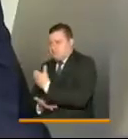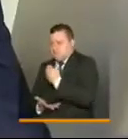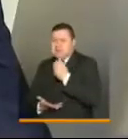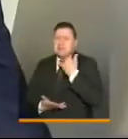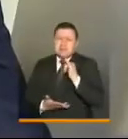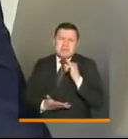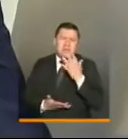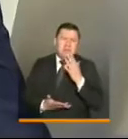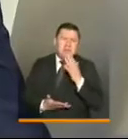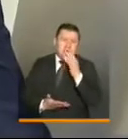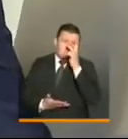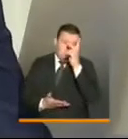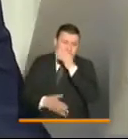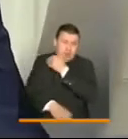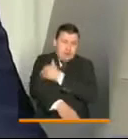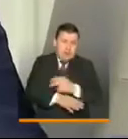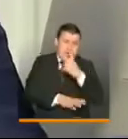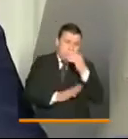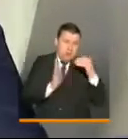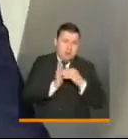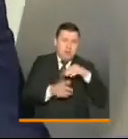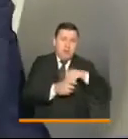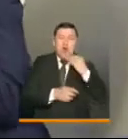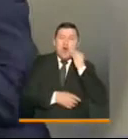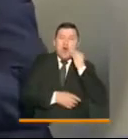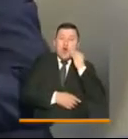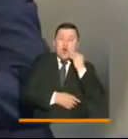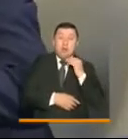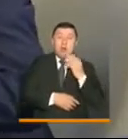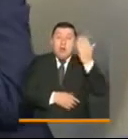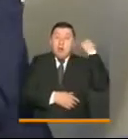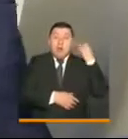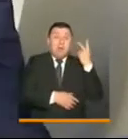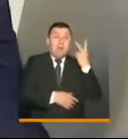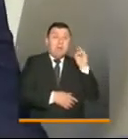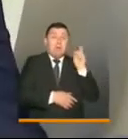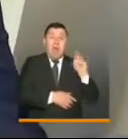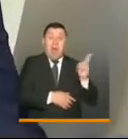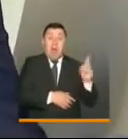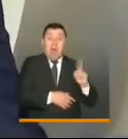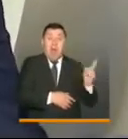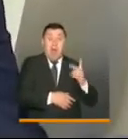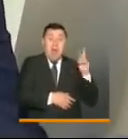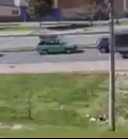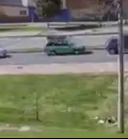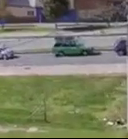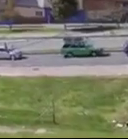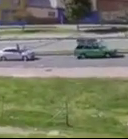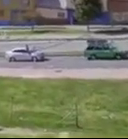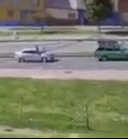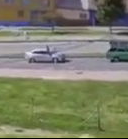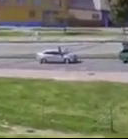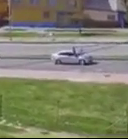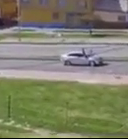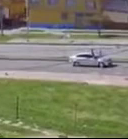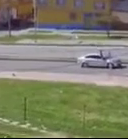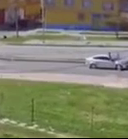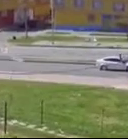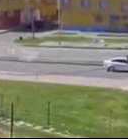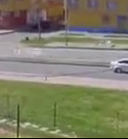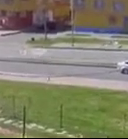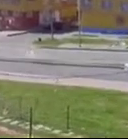un poco más de 2.200.000 dólares a colombia tomó 20 años llevará 2.6 millones de bares de familia de nacho mientras que